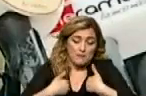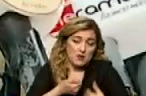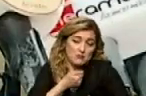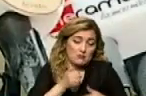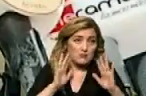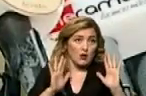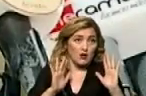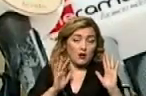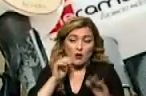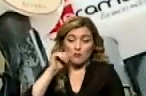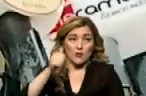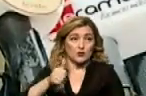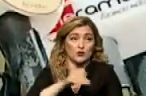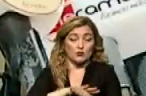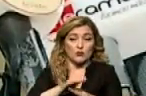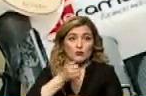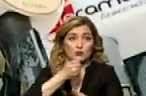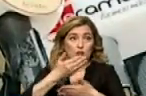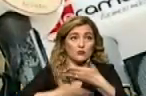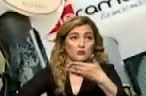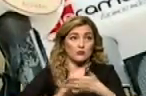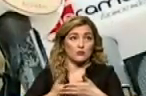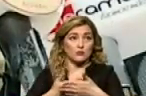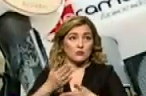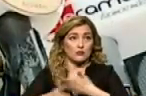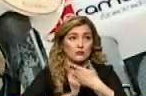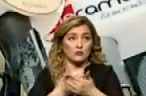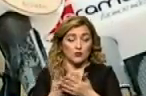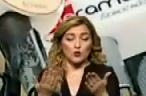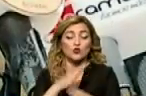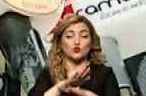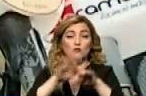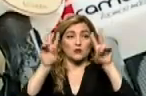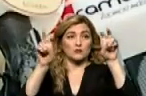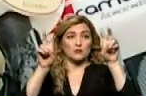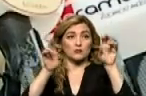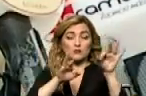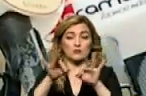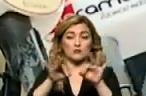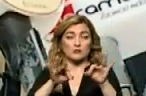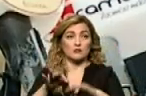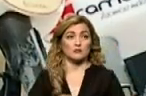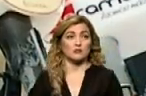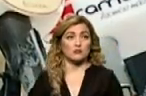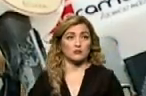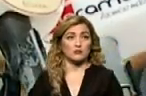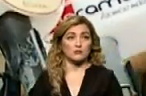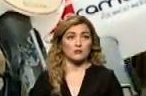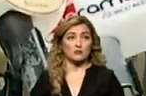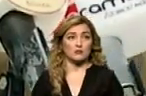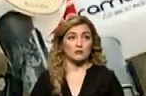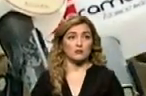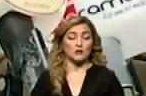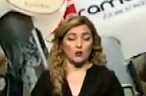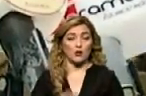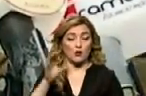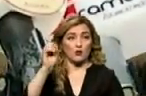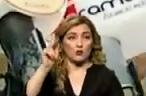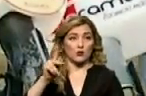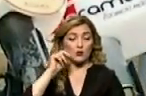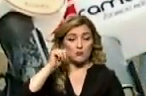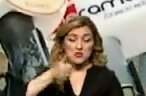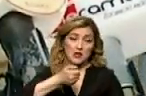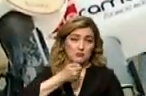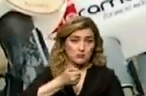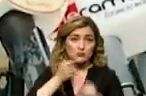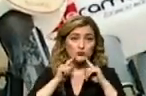lo invito mañana a una rueda de prensa aquí para que vengan y hablamos sobre ese particular. ¿Sí? Hecho, entonces mañana tenemos una